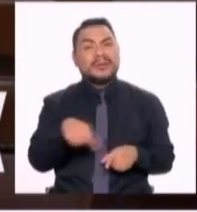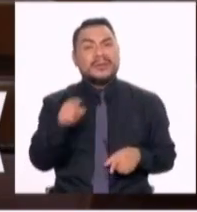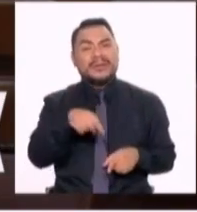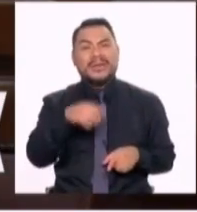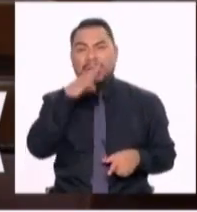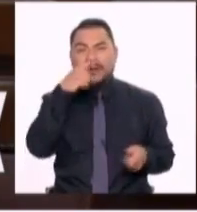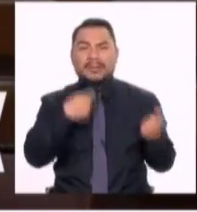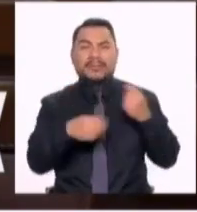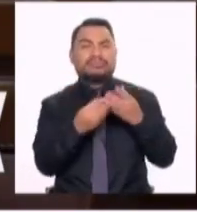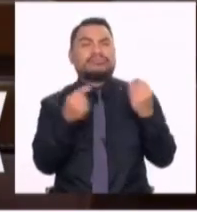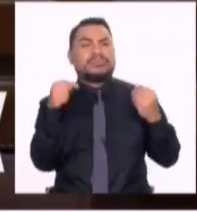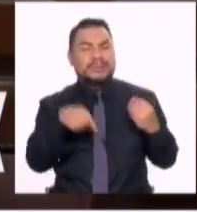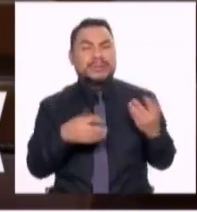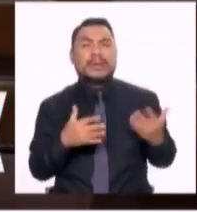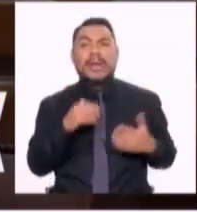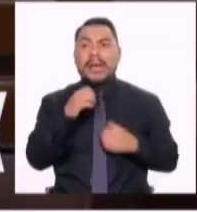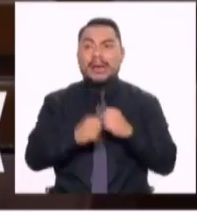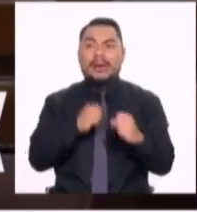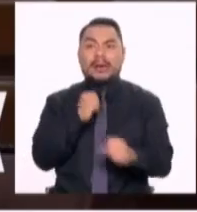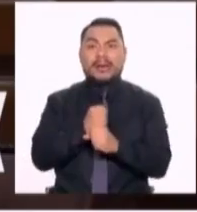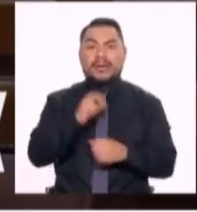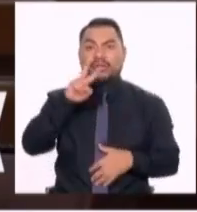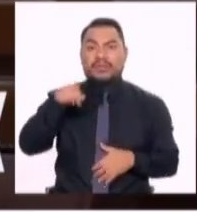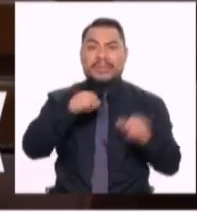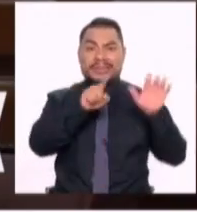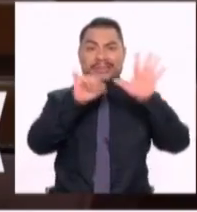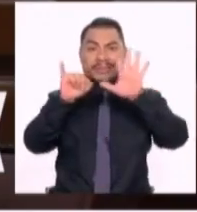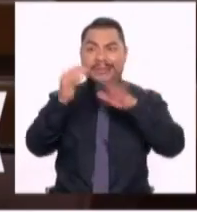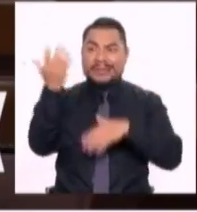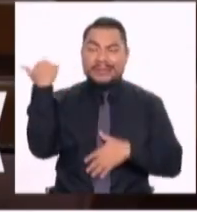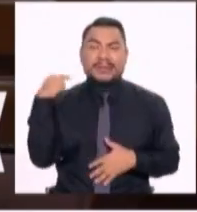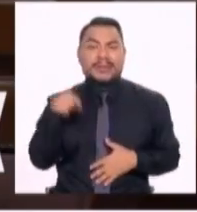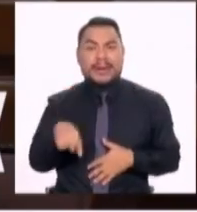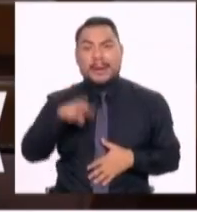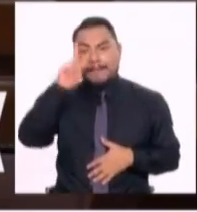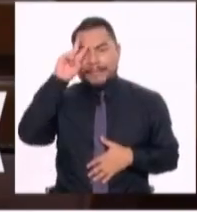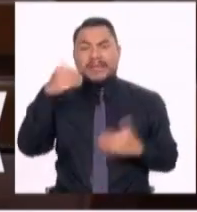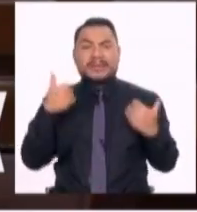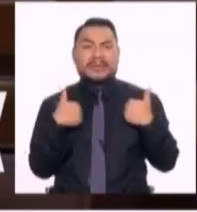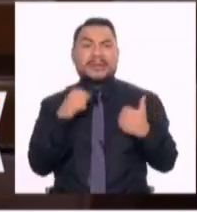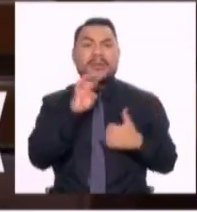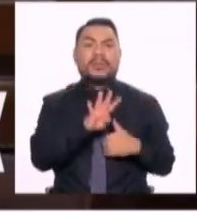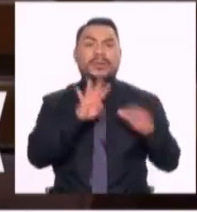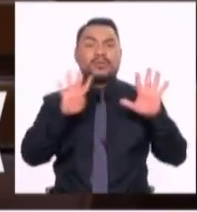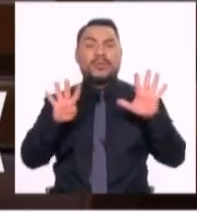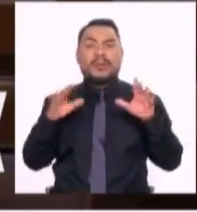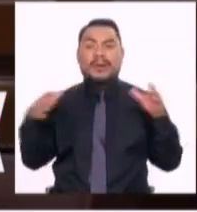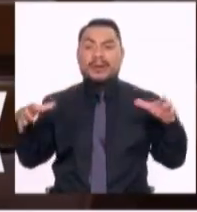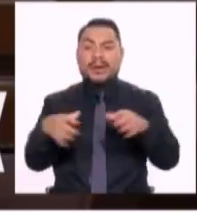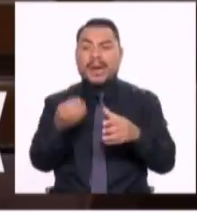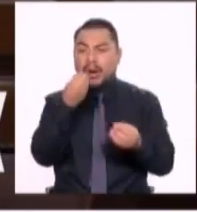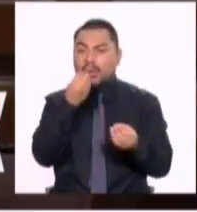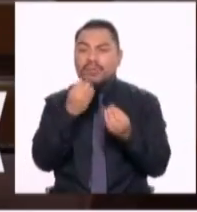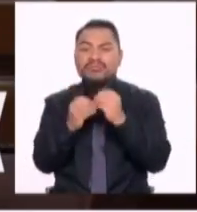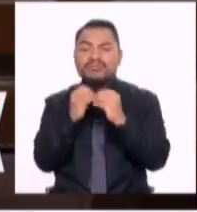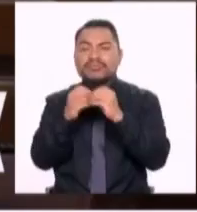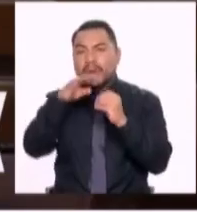haberse dado un discurso a nivel nacional, ¿no?, como supuesta presidenta, hay que decirlo así también, porque no